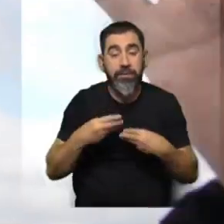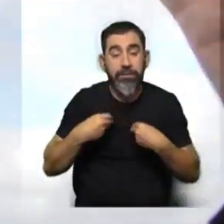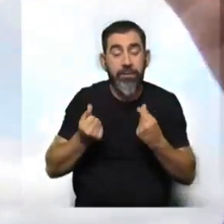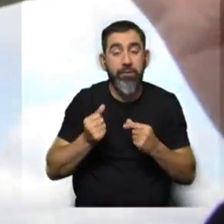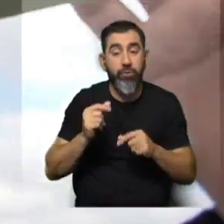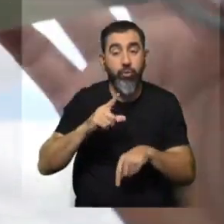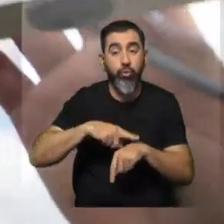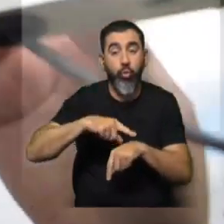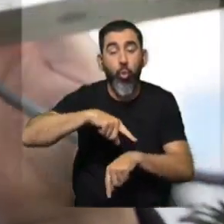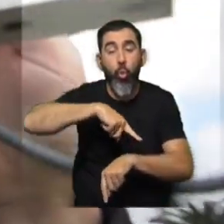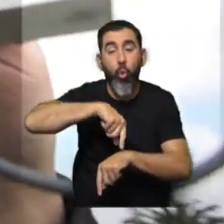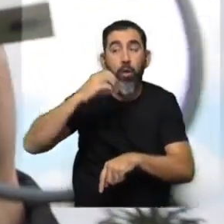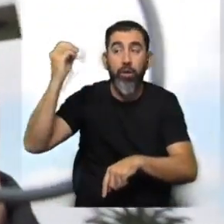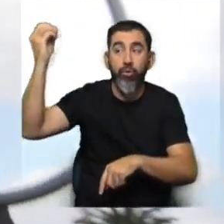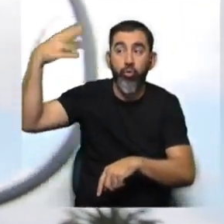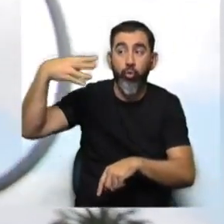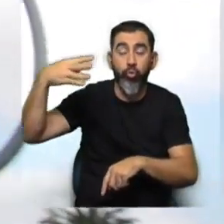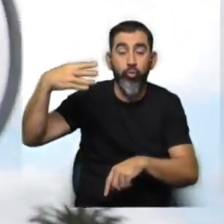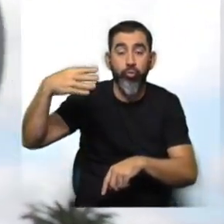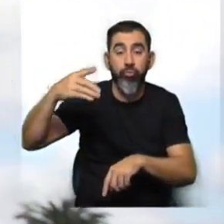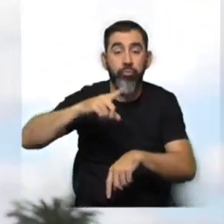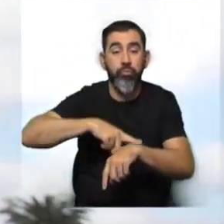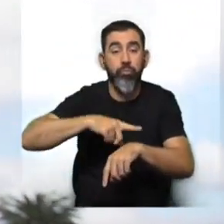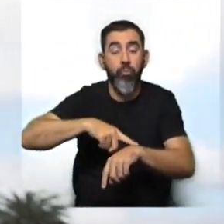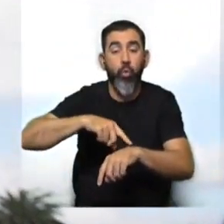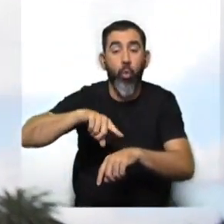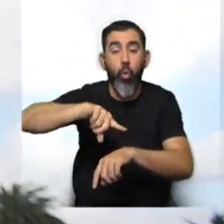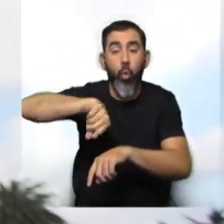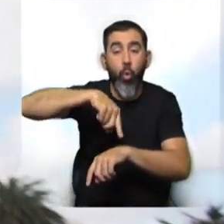duración de horas de sol, que mide las horas de